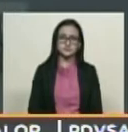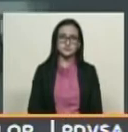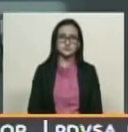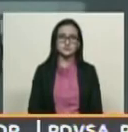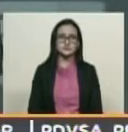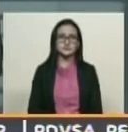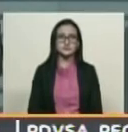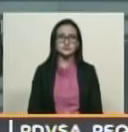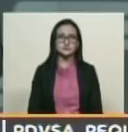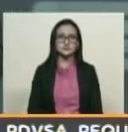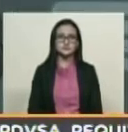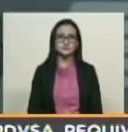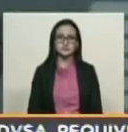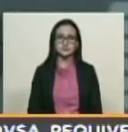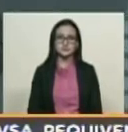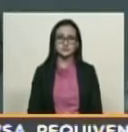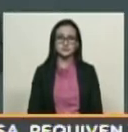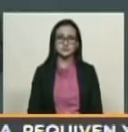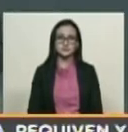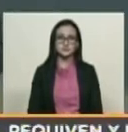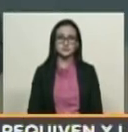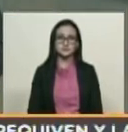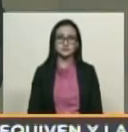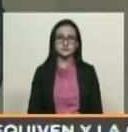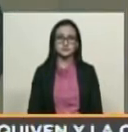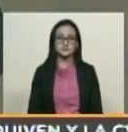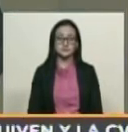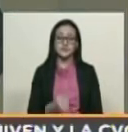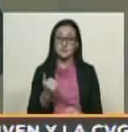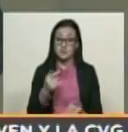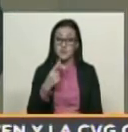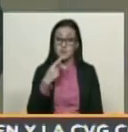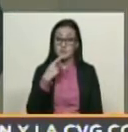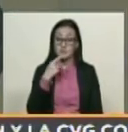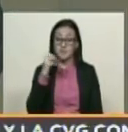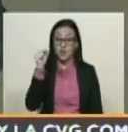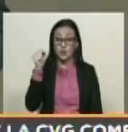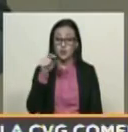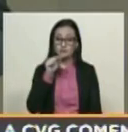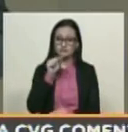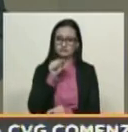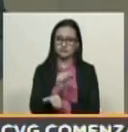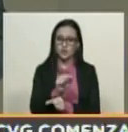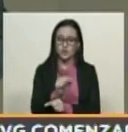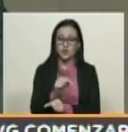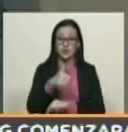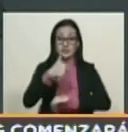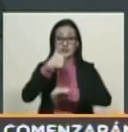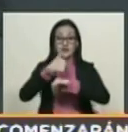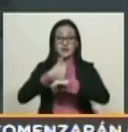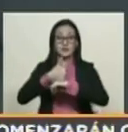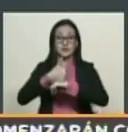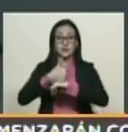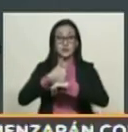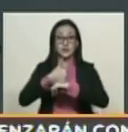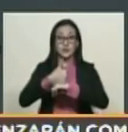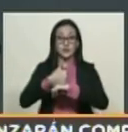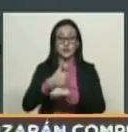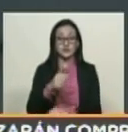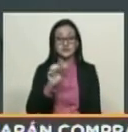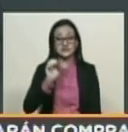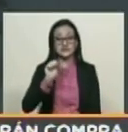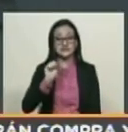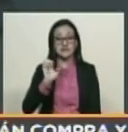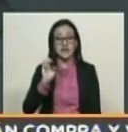Al respecto, ya de forma inminente, como lo ordenó el jefe de Estado venezolano, el director del SEBIN,